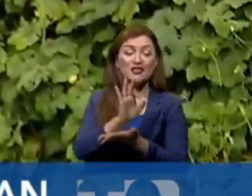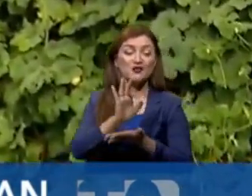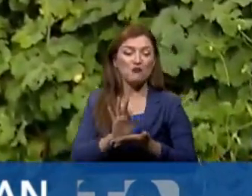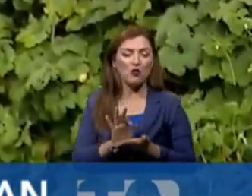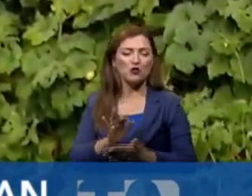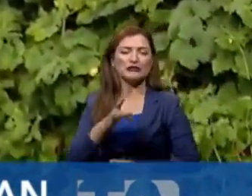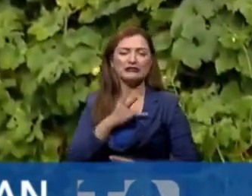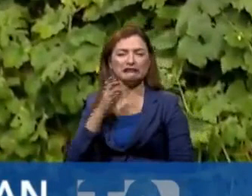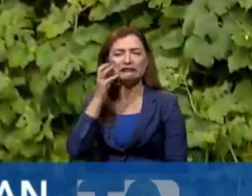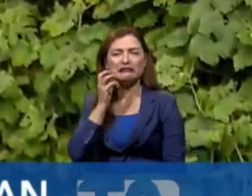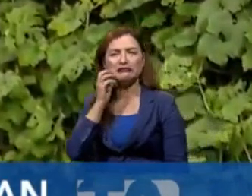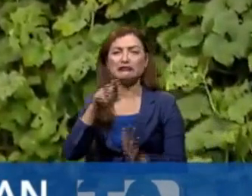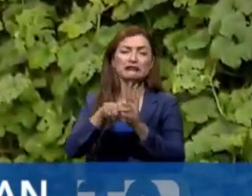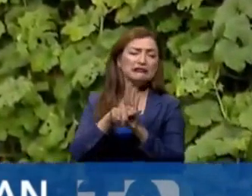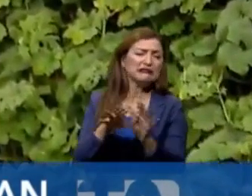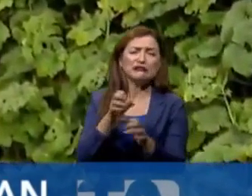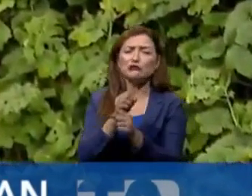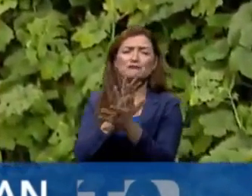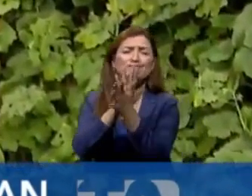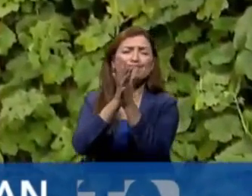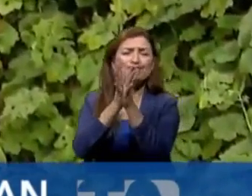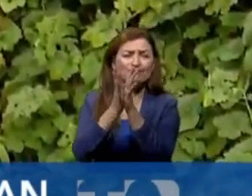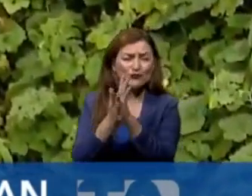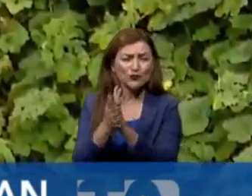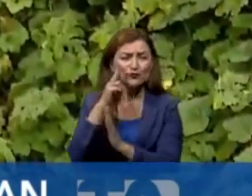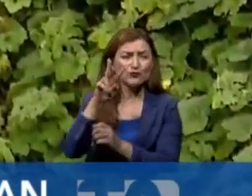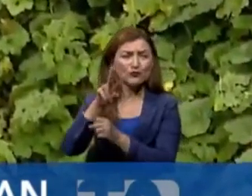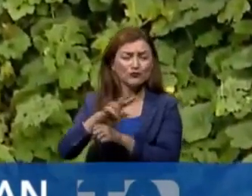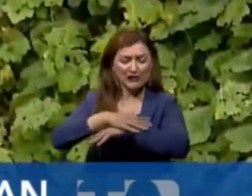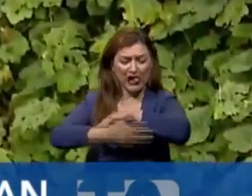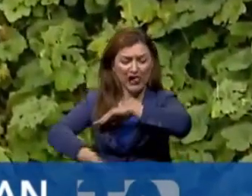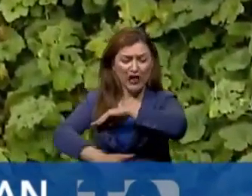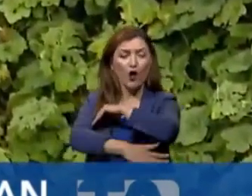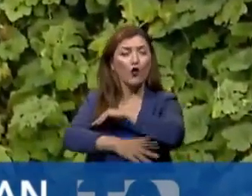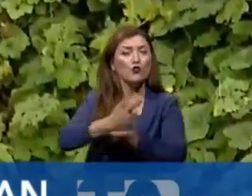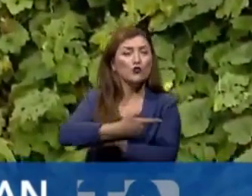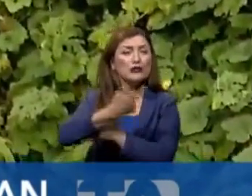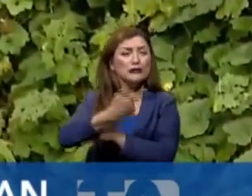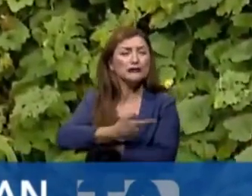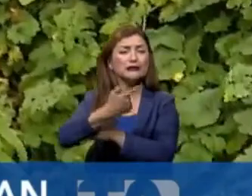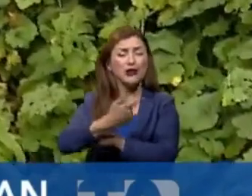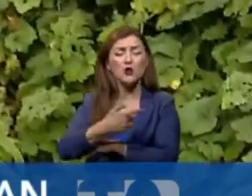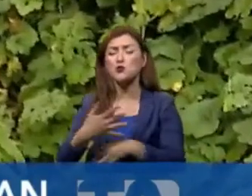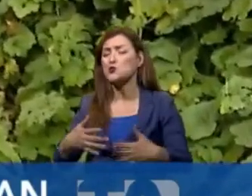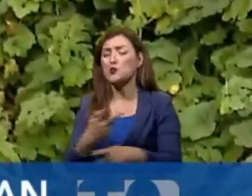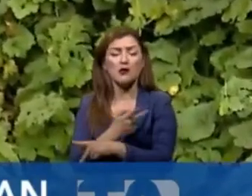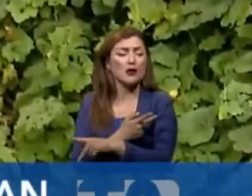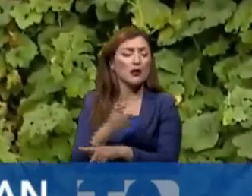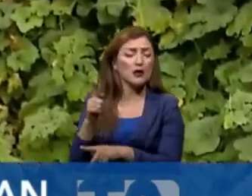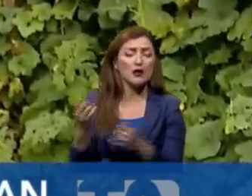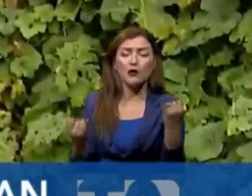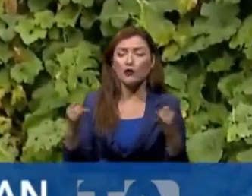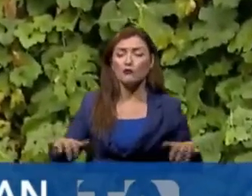inseguridad al ver como ustedes pueden ver ahorita en imágenes se ha convertido en el pan de cada día precisamente por la presencia de